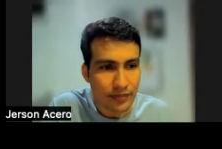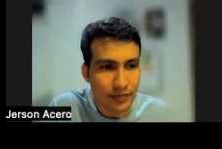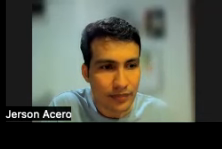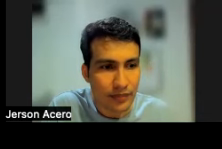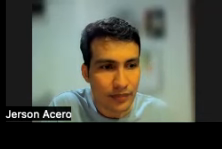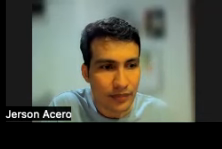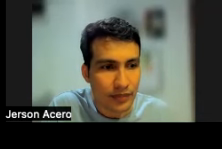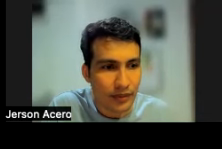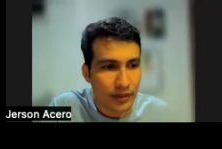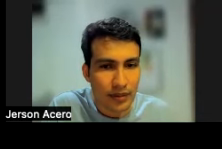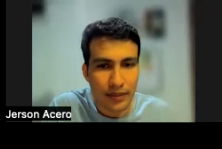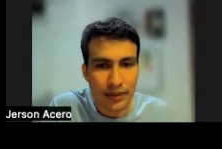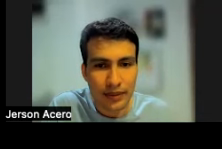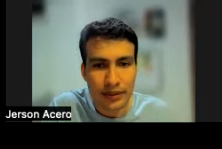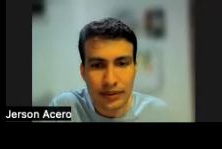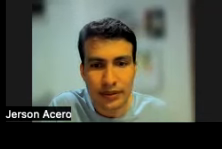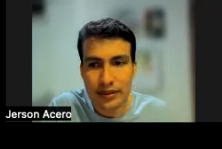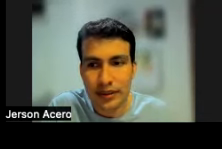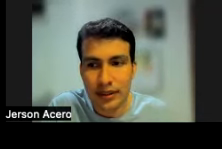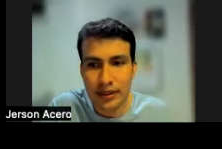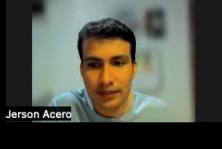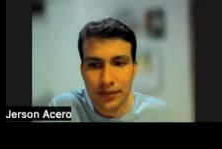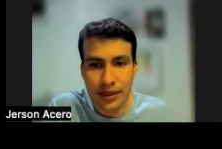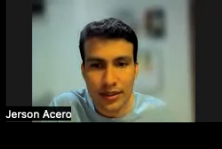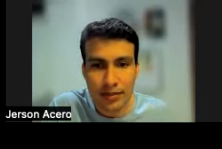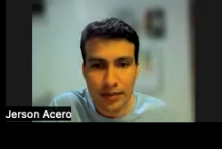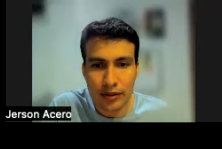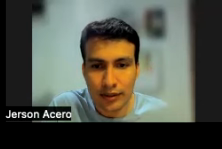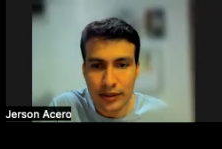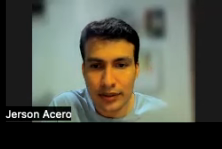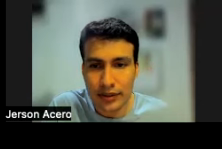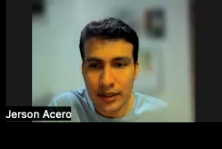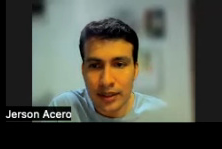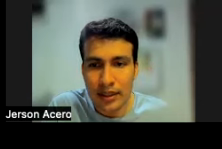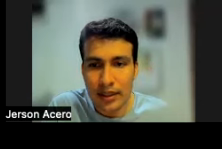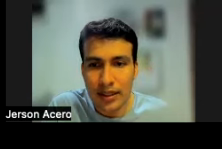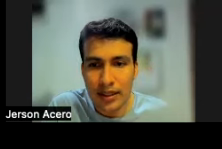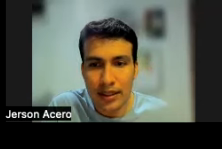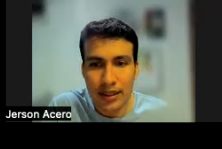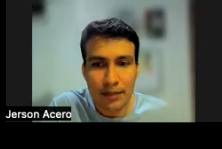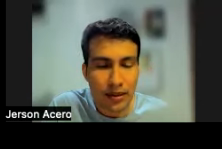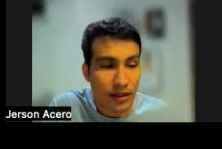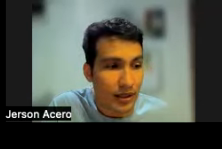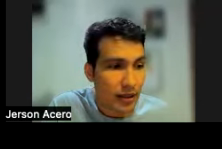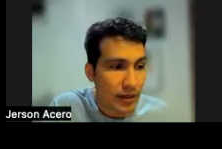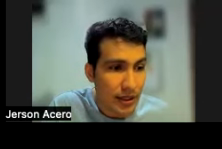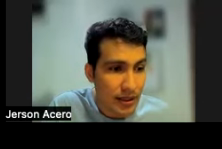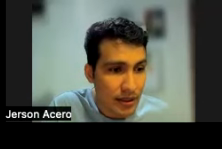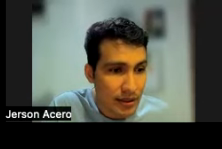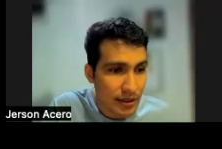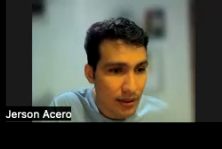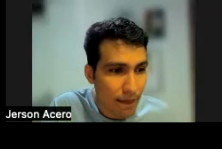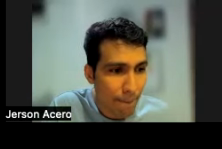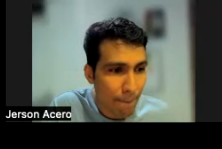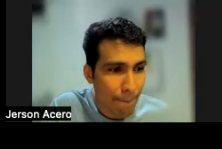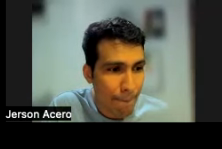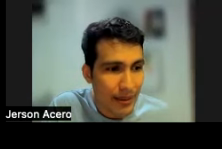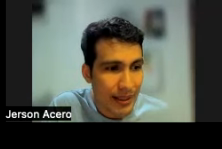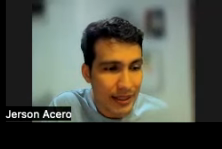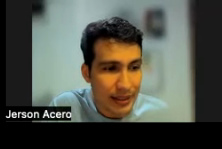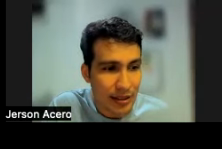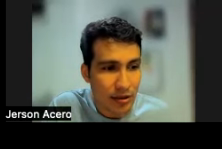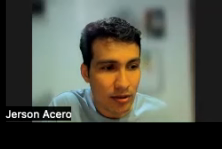majority of Americans Mira, dice que the vast majority, que en la gran mayoría de the estadounidenses risk